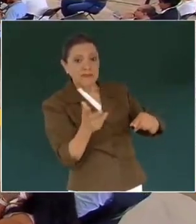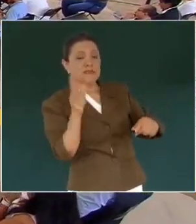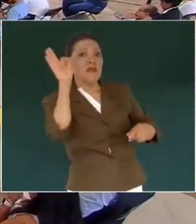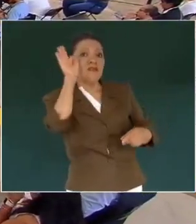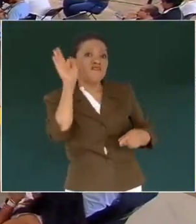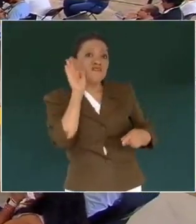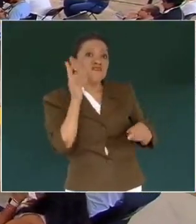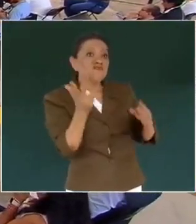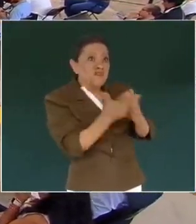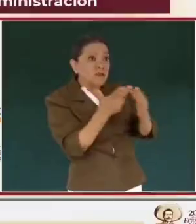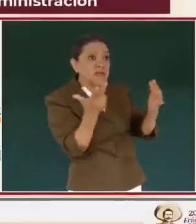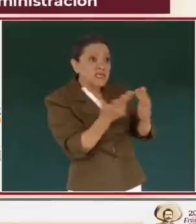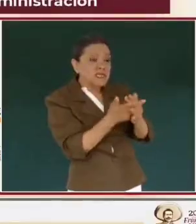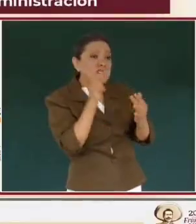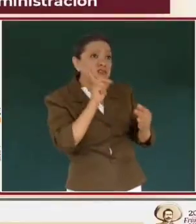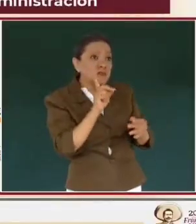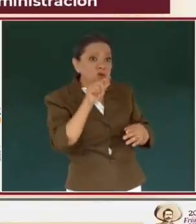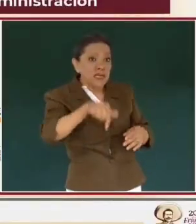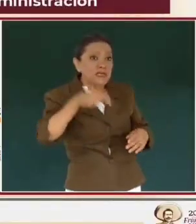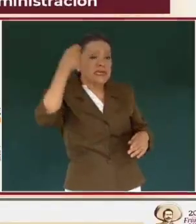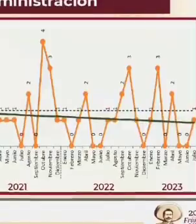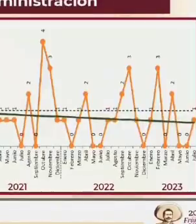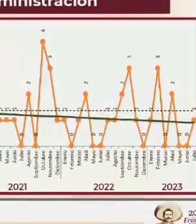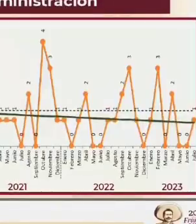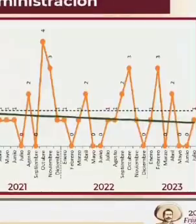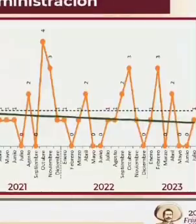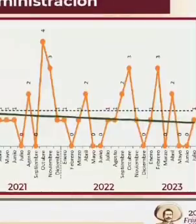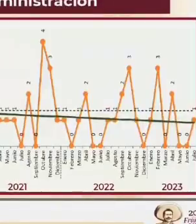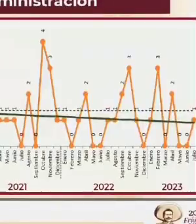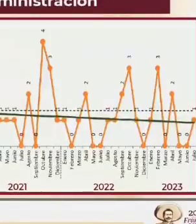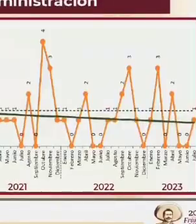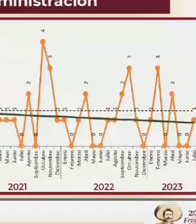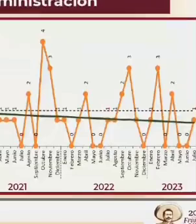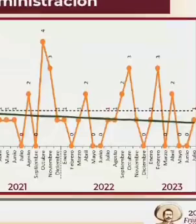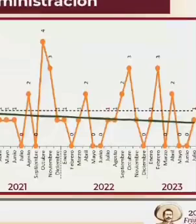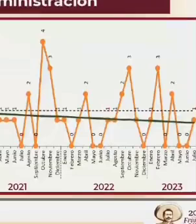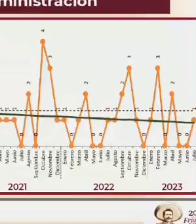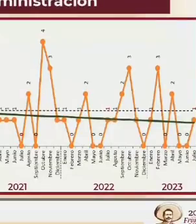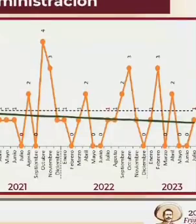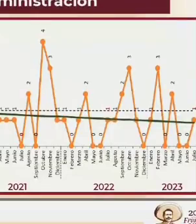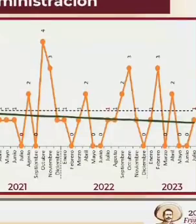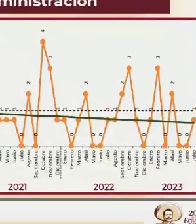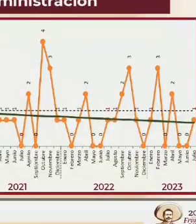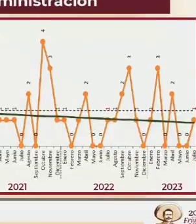feminicidio. Guerrero, lugar 29